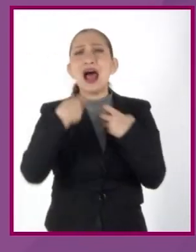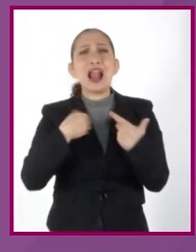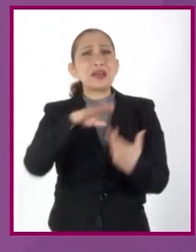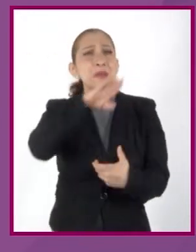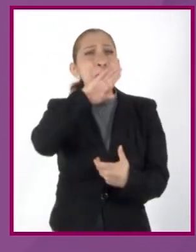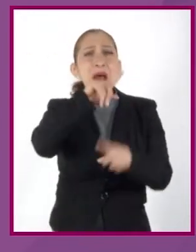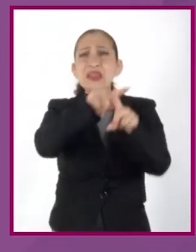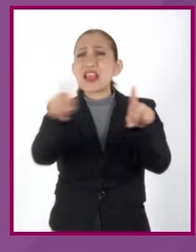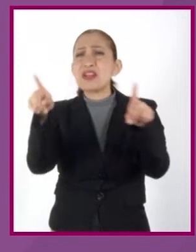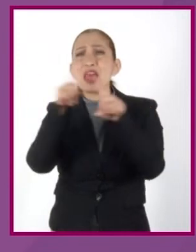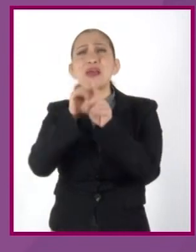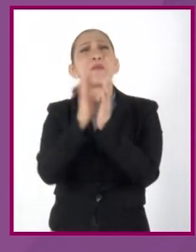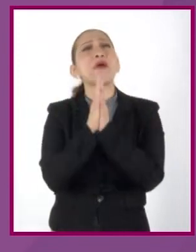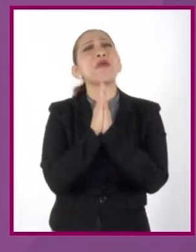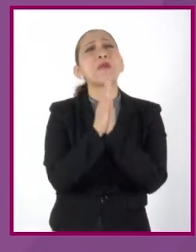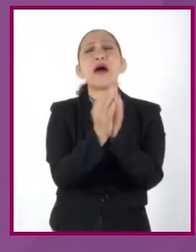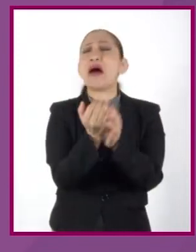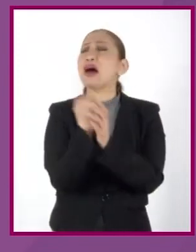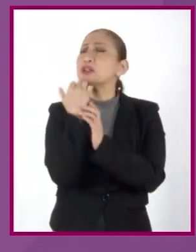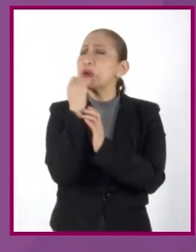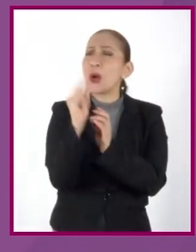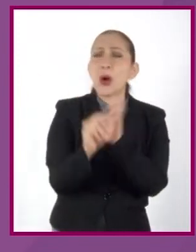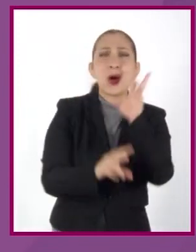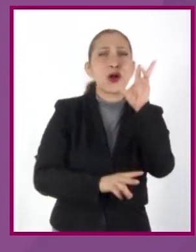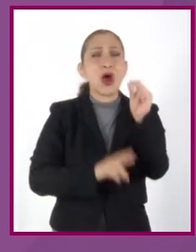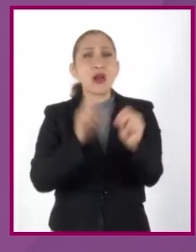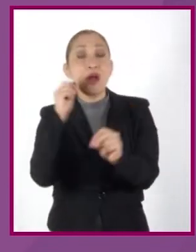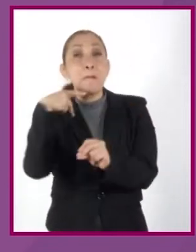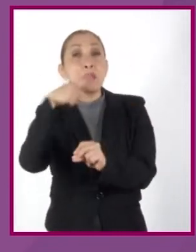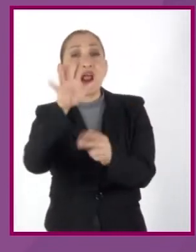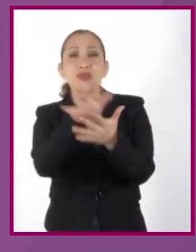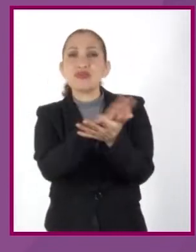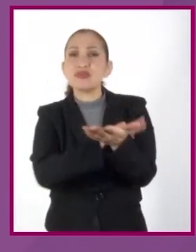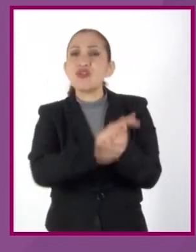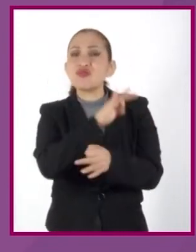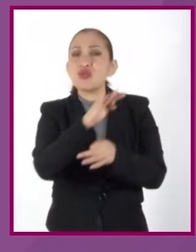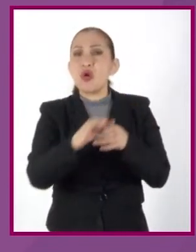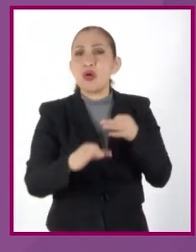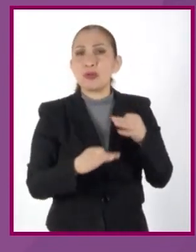mamacitas, piedad, mas todo había sido destruido.